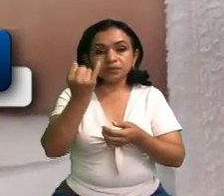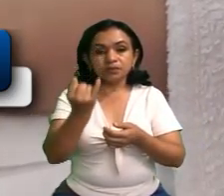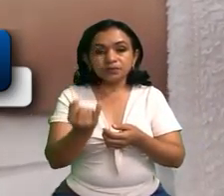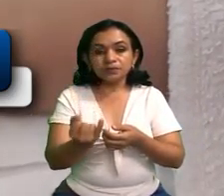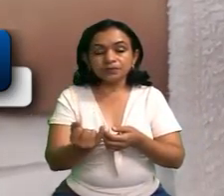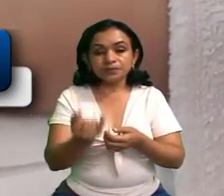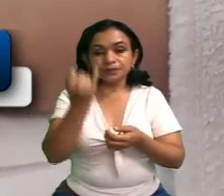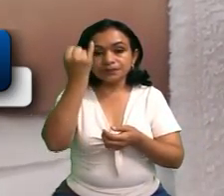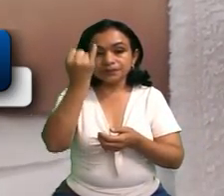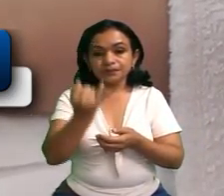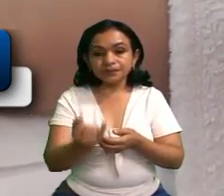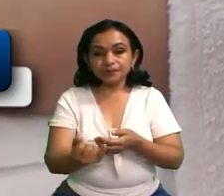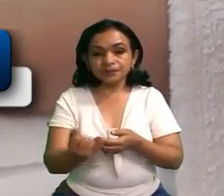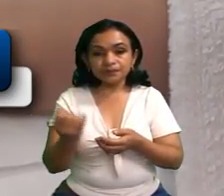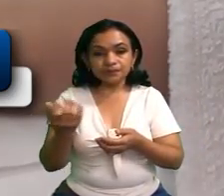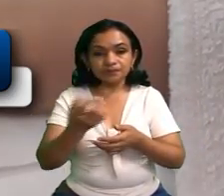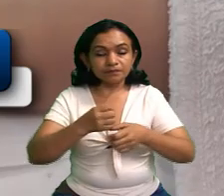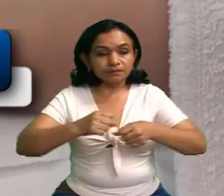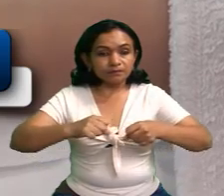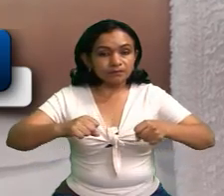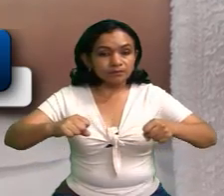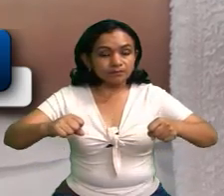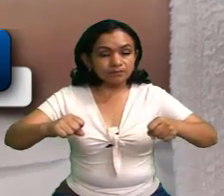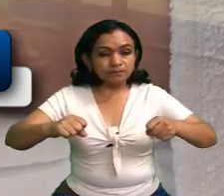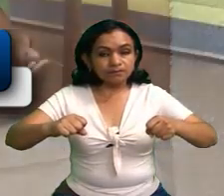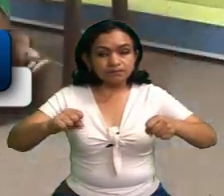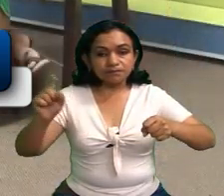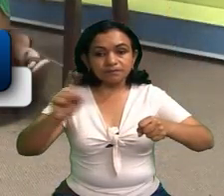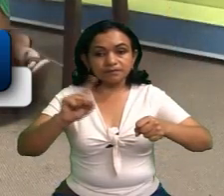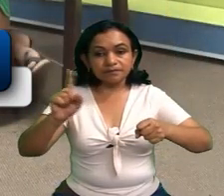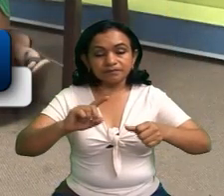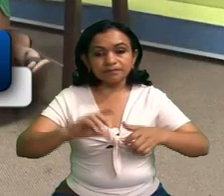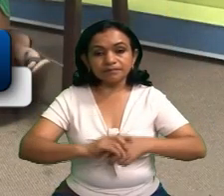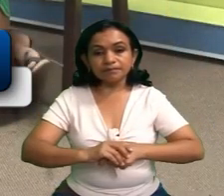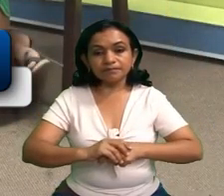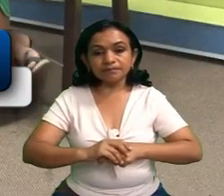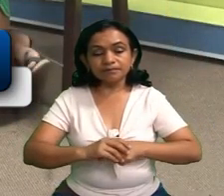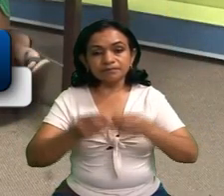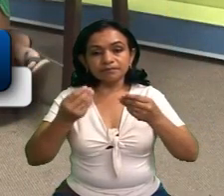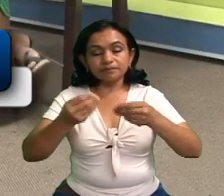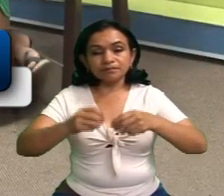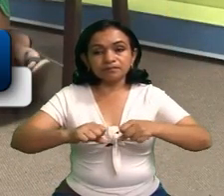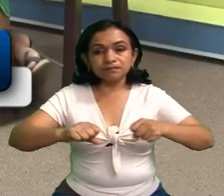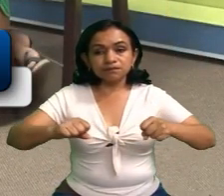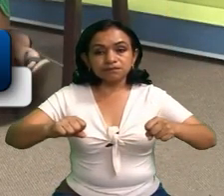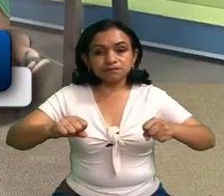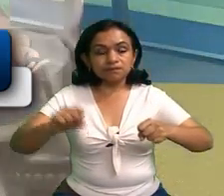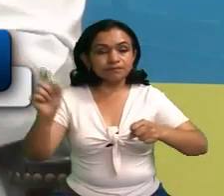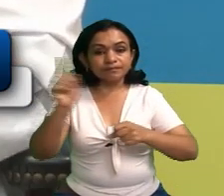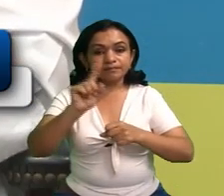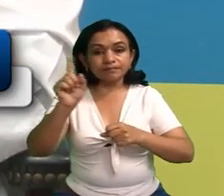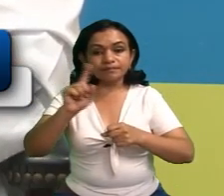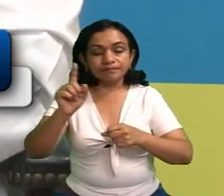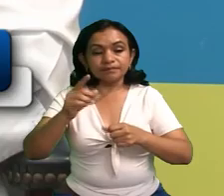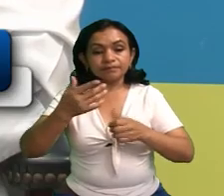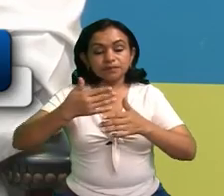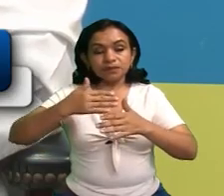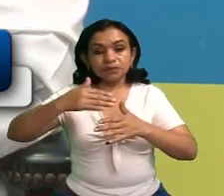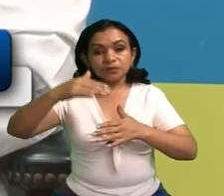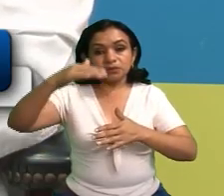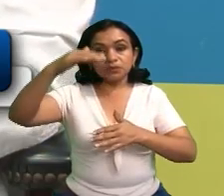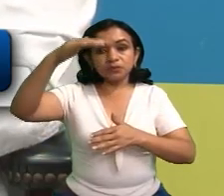óigase bien, porque las estrías no solo aparecen cuando agrandamos de manera masa corporal, sino cuando nos